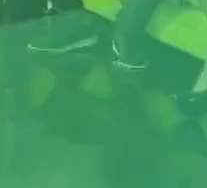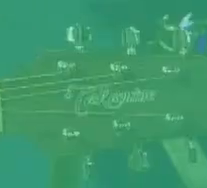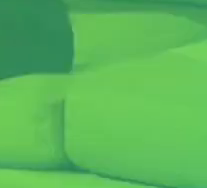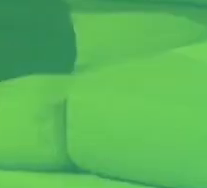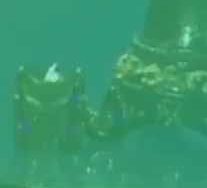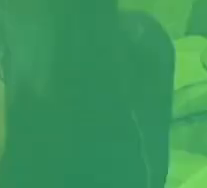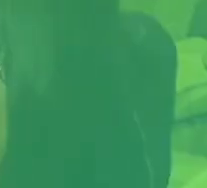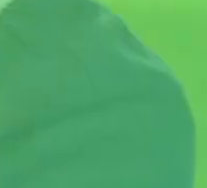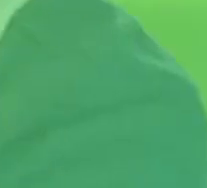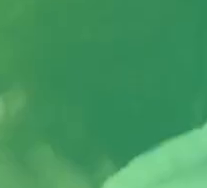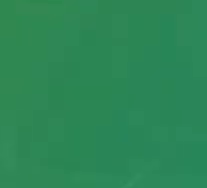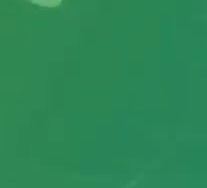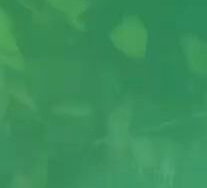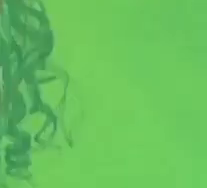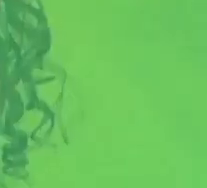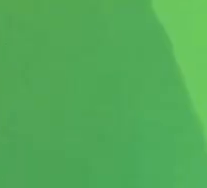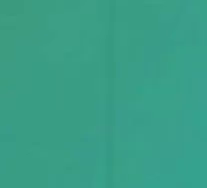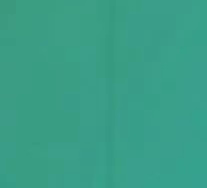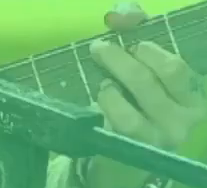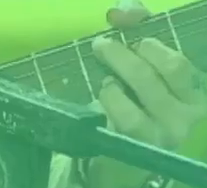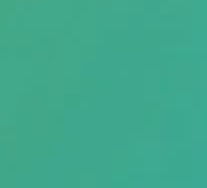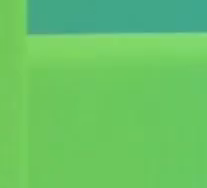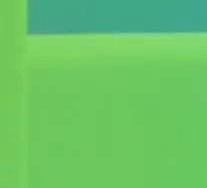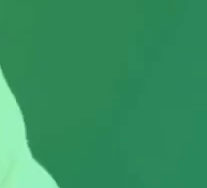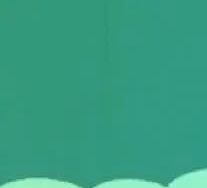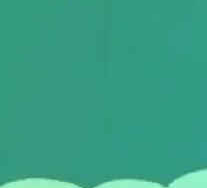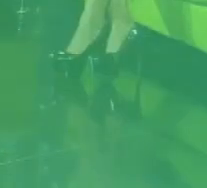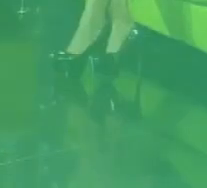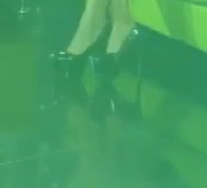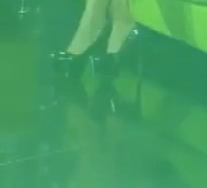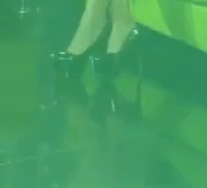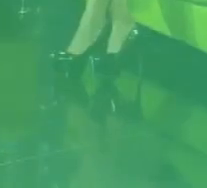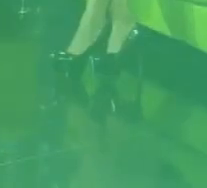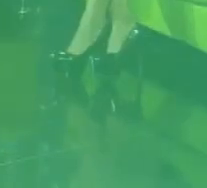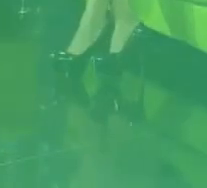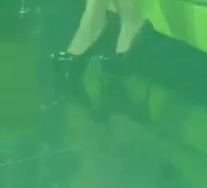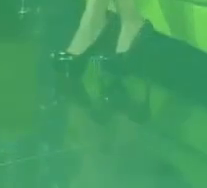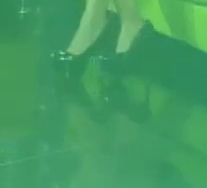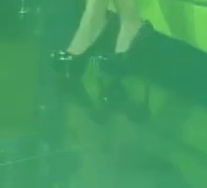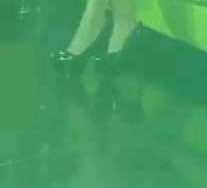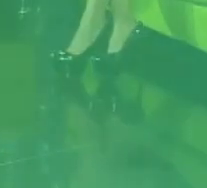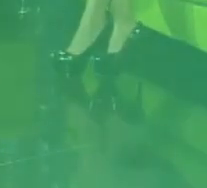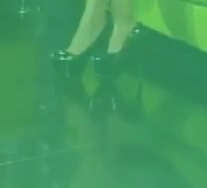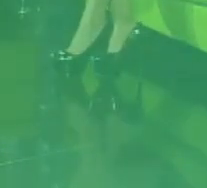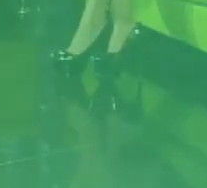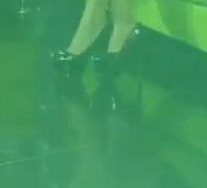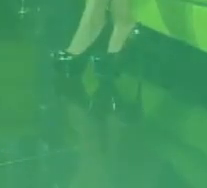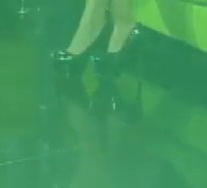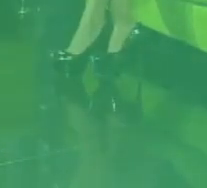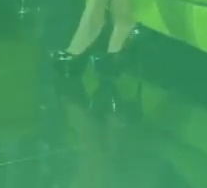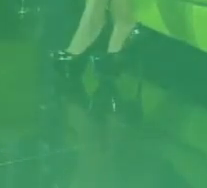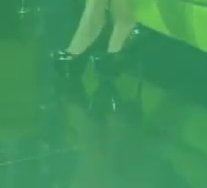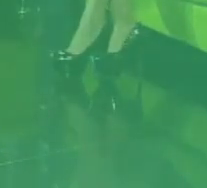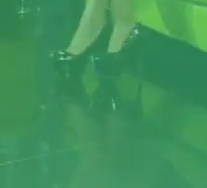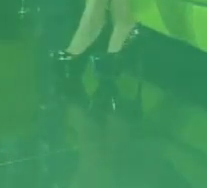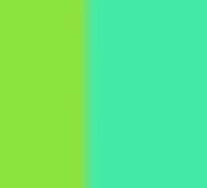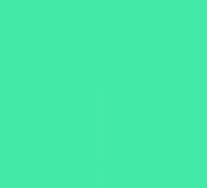Nos reunimos entre amigos para generar una pausa, para disfrutar de lo cotidiano que permite la